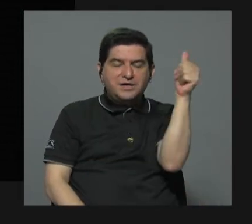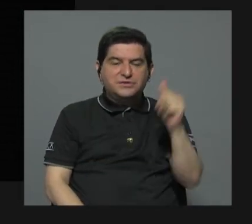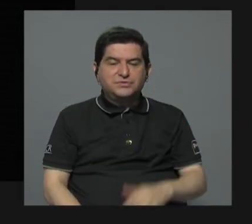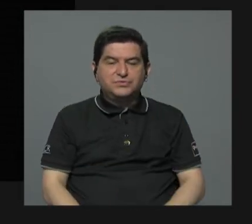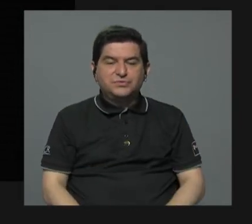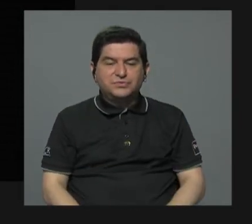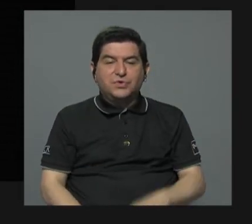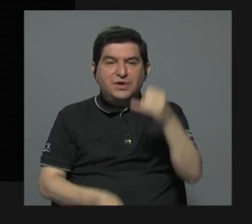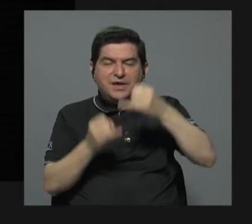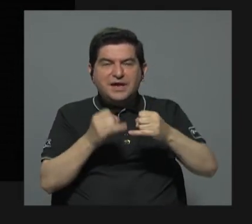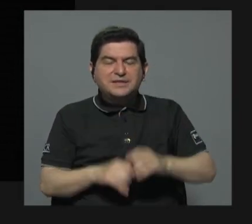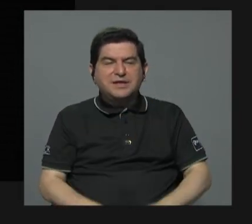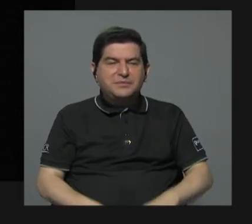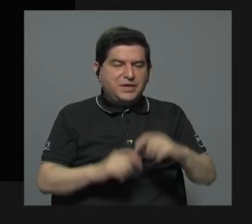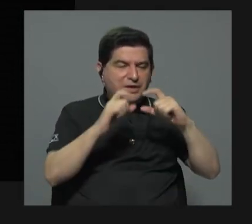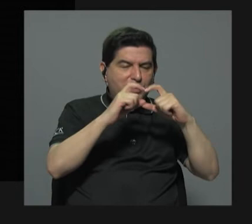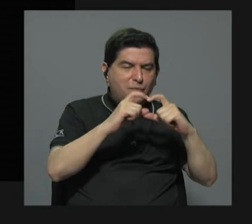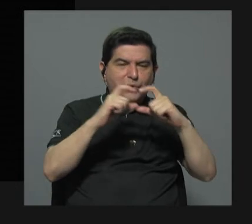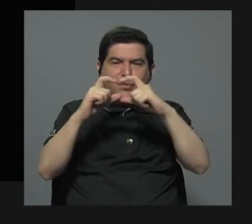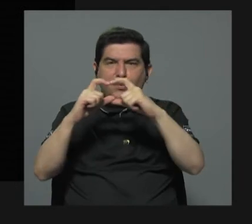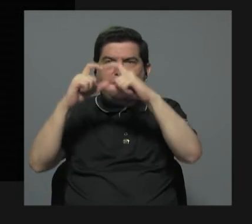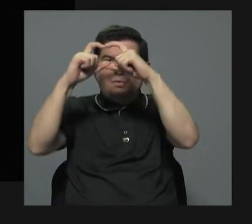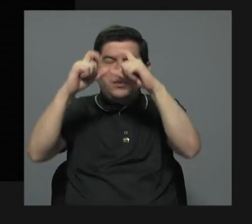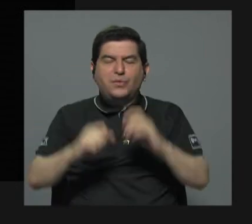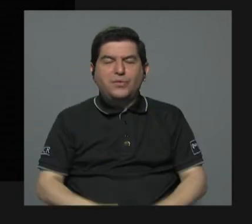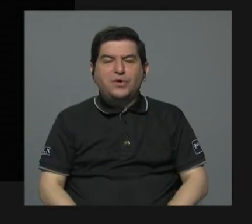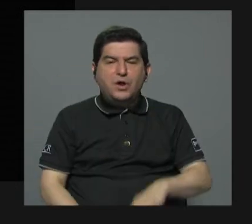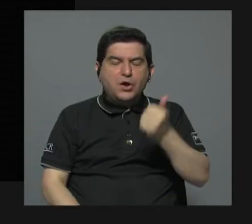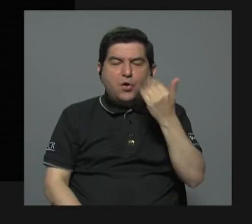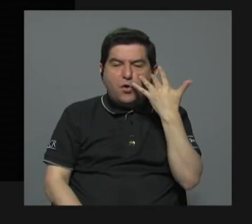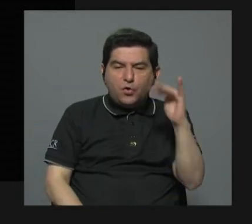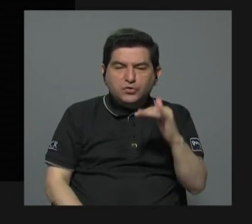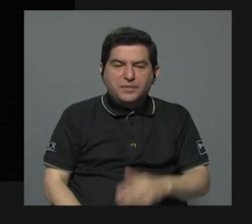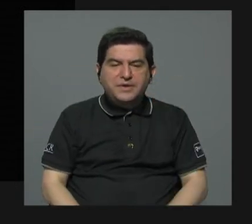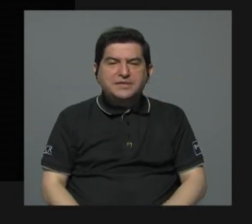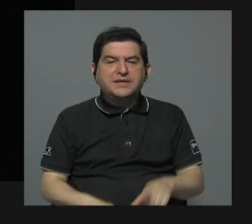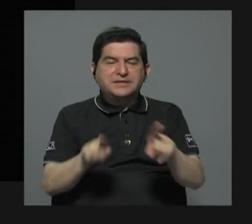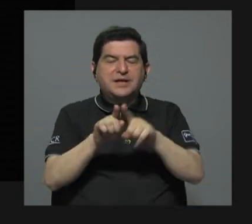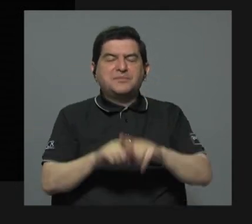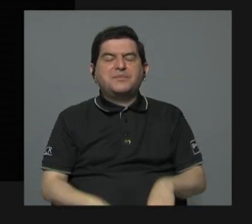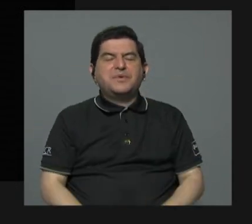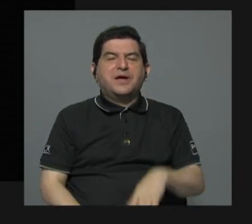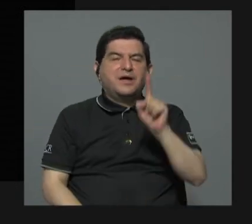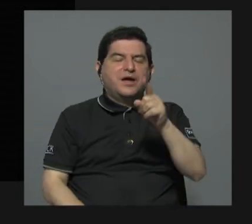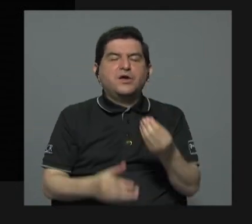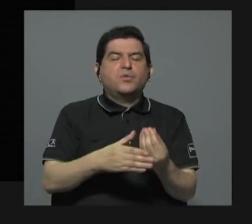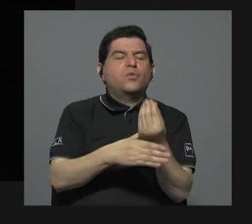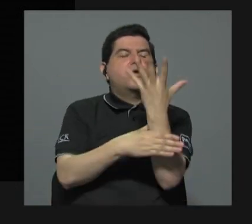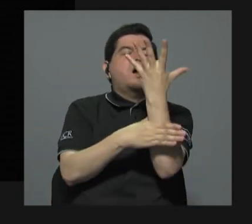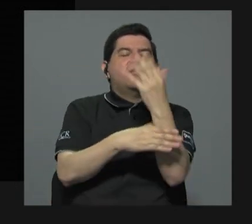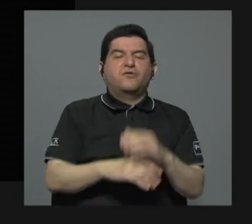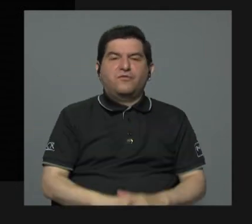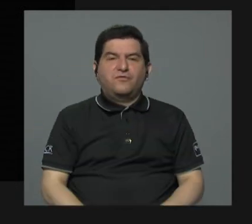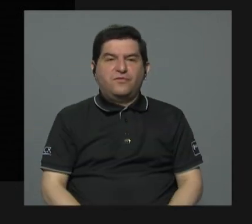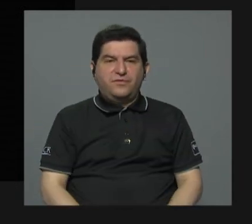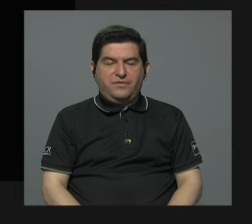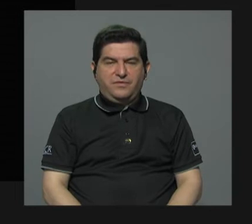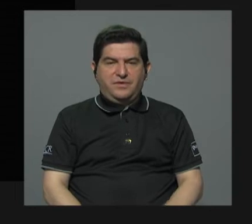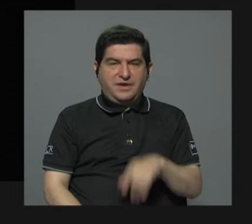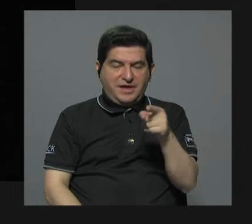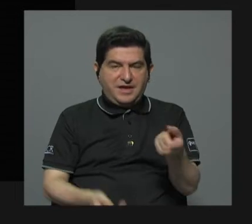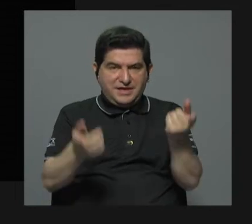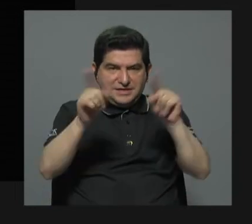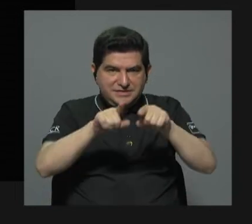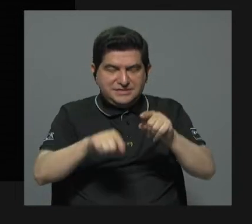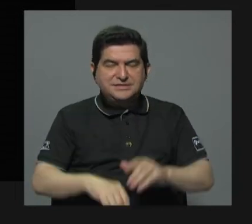circulitos que simboliza el agua, y lo otro que parece terminar en una flor de 3 pétalos, pues es el Al-Tlachinoli, es de